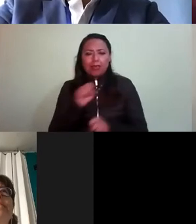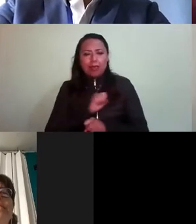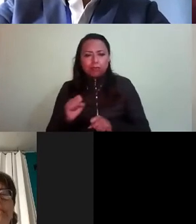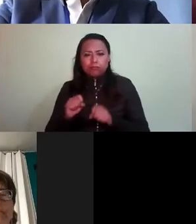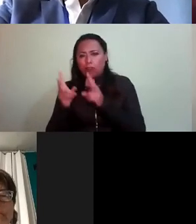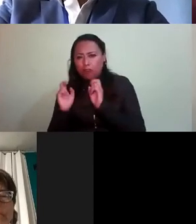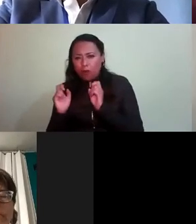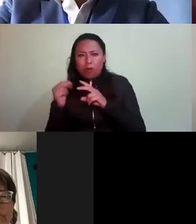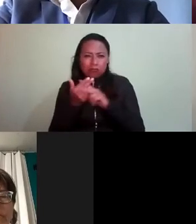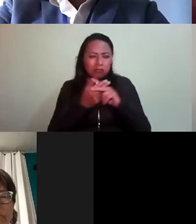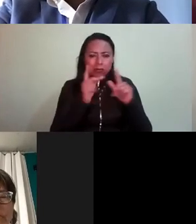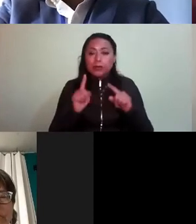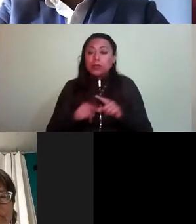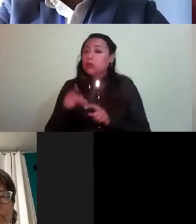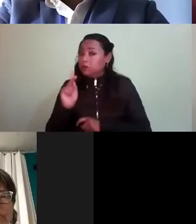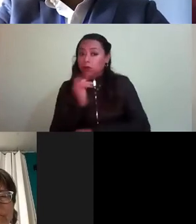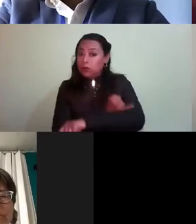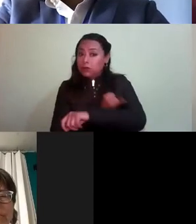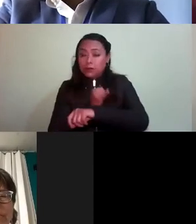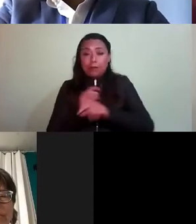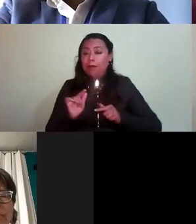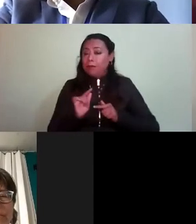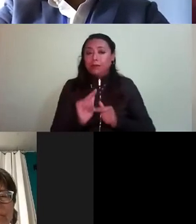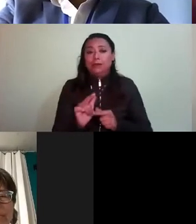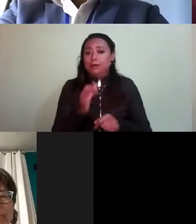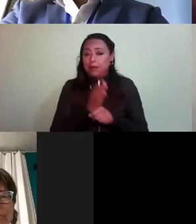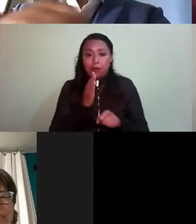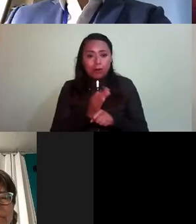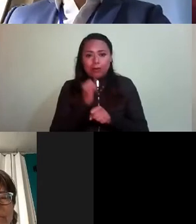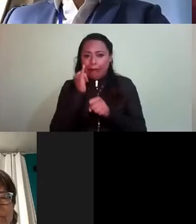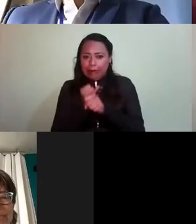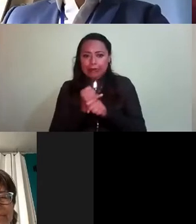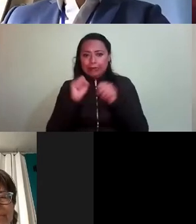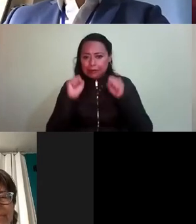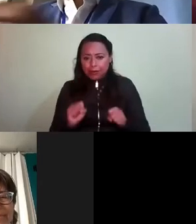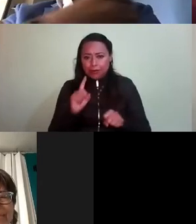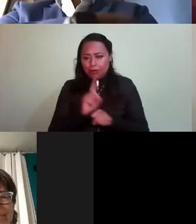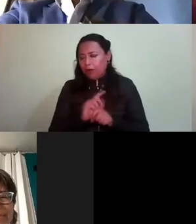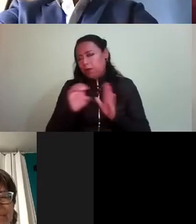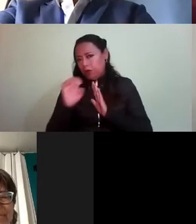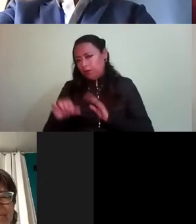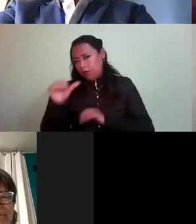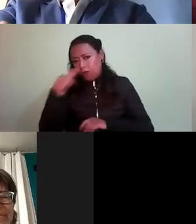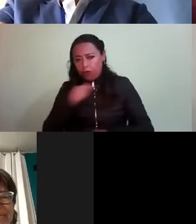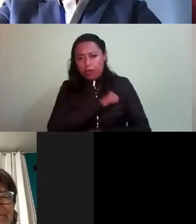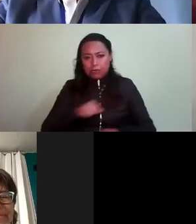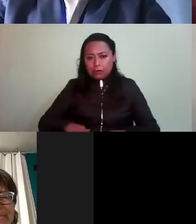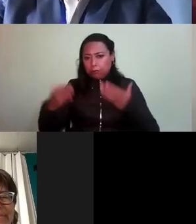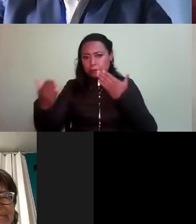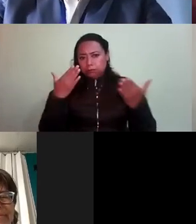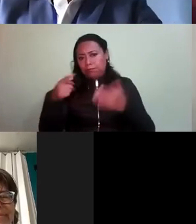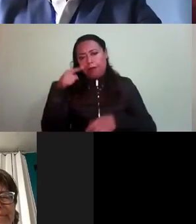Sin embargo, pues Iztapalapa sigue siendo también muy insegura comparada con otras demarcaciones, por lo que usted